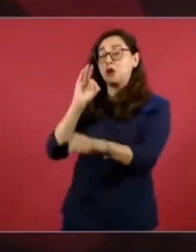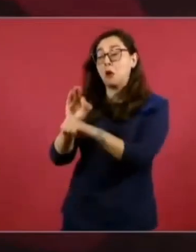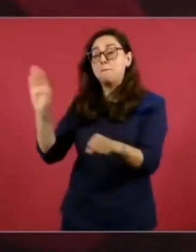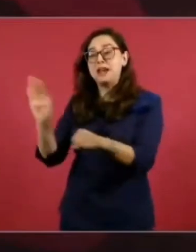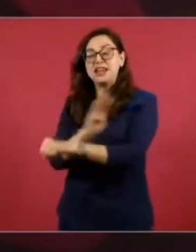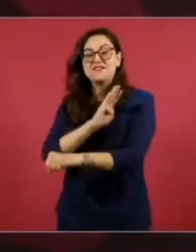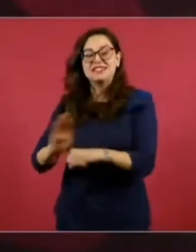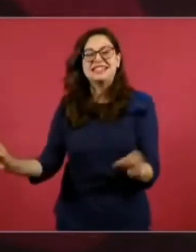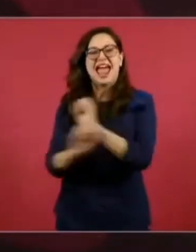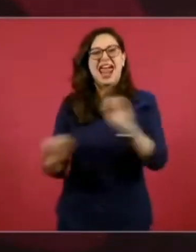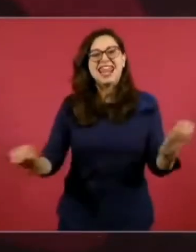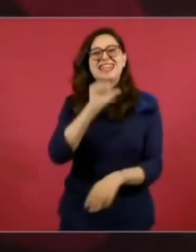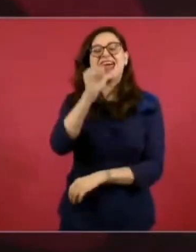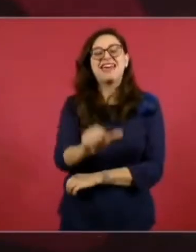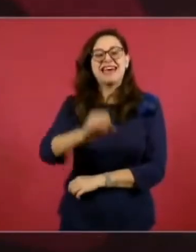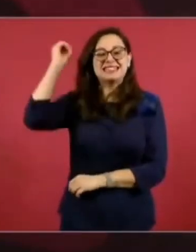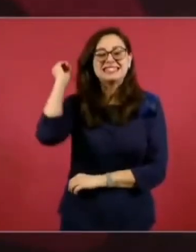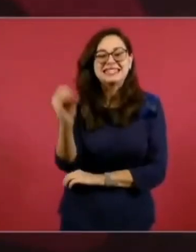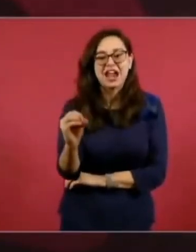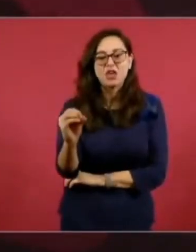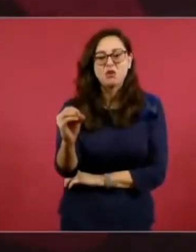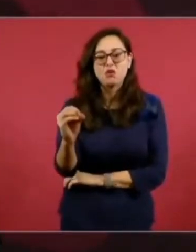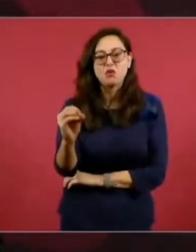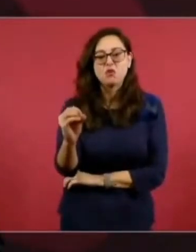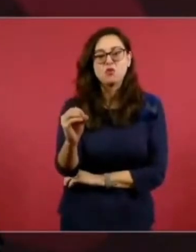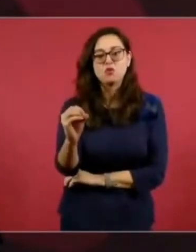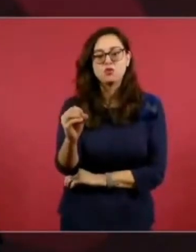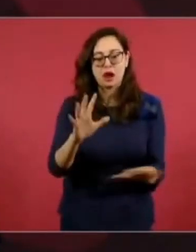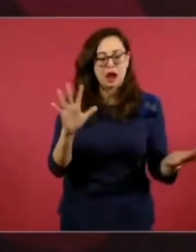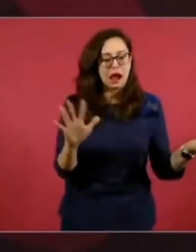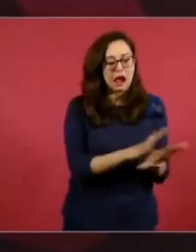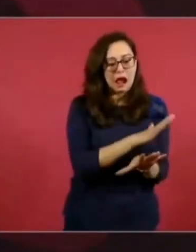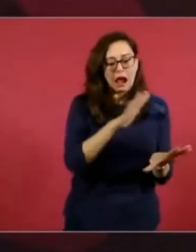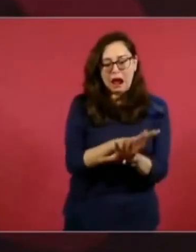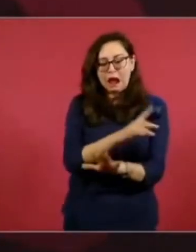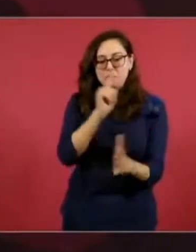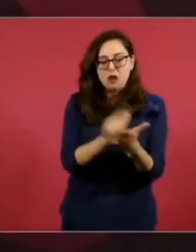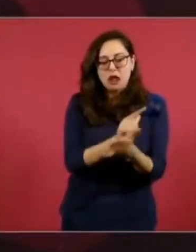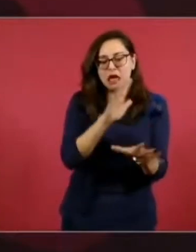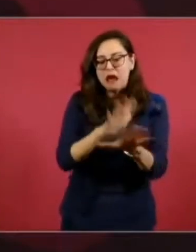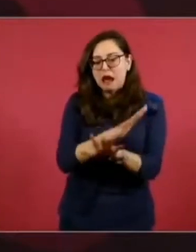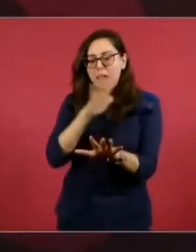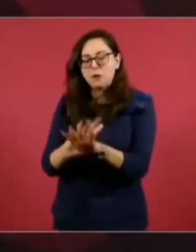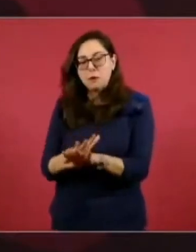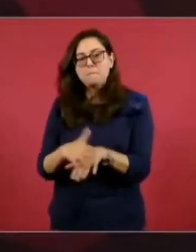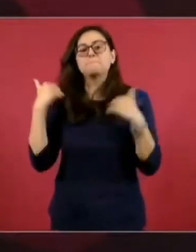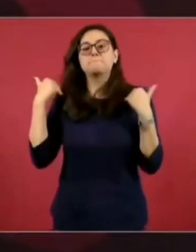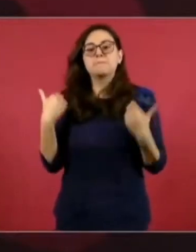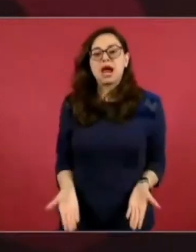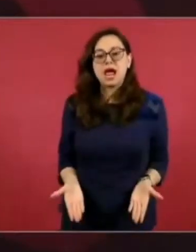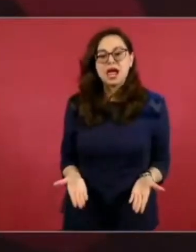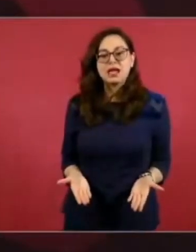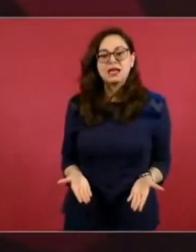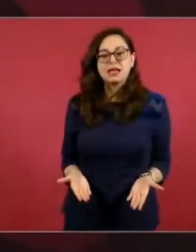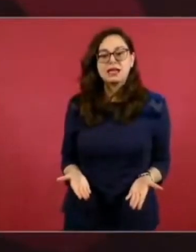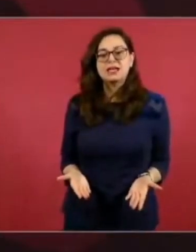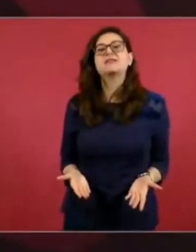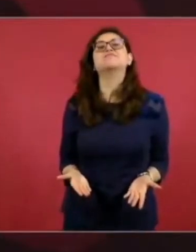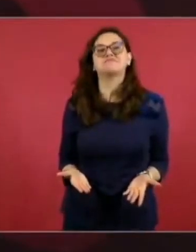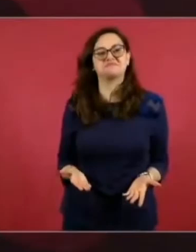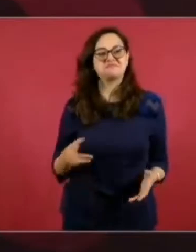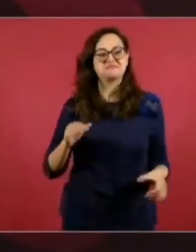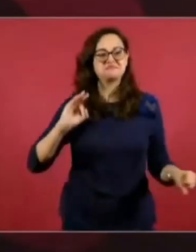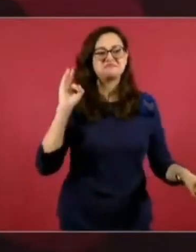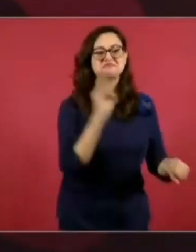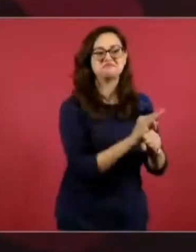Todas las reformas que hicieron fue para adecuar el marco jurídico y legalizar